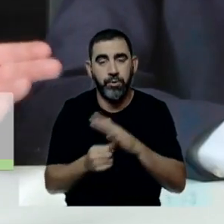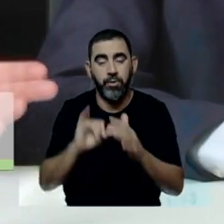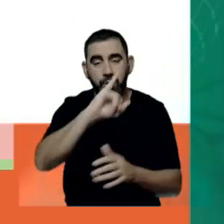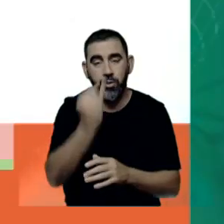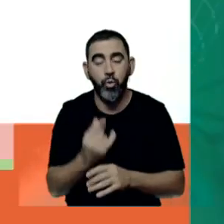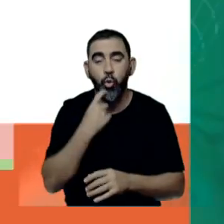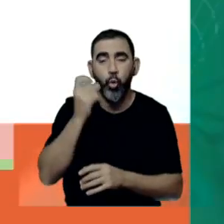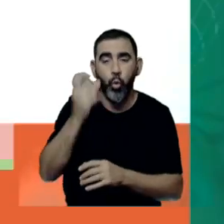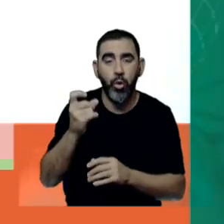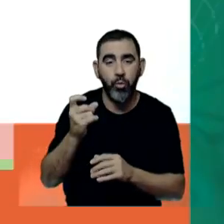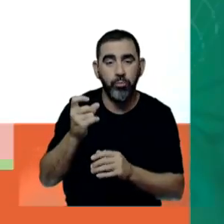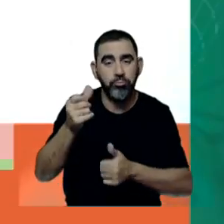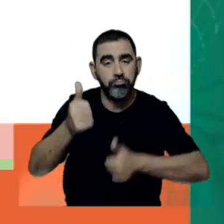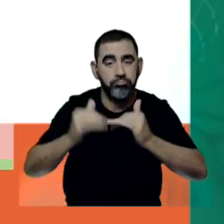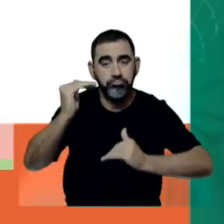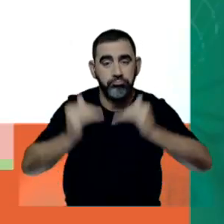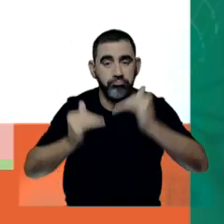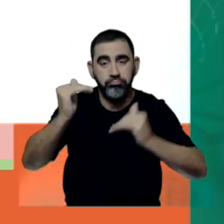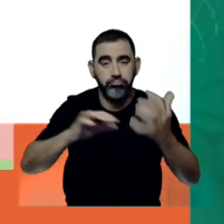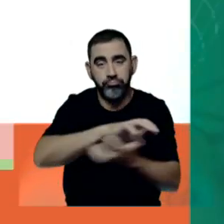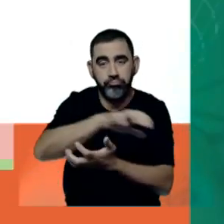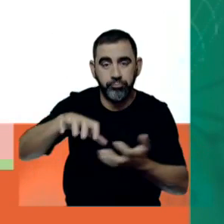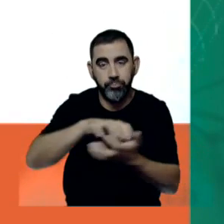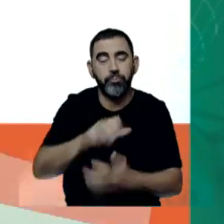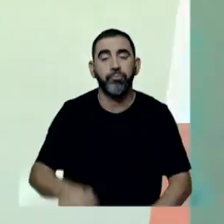Partido Colorado muestra el escenario más complejo.